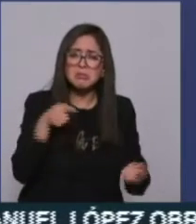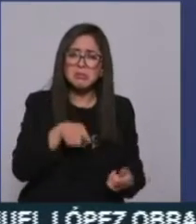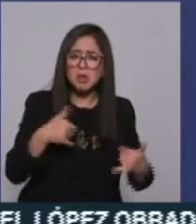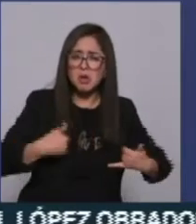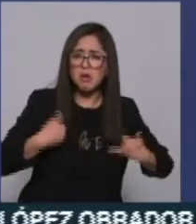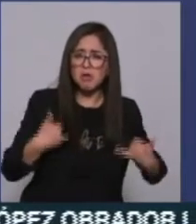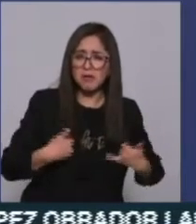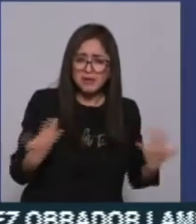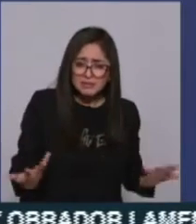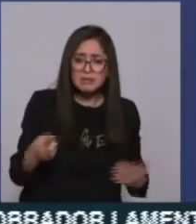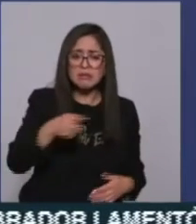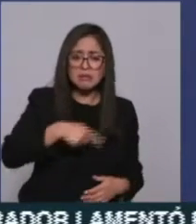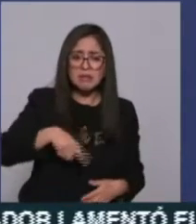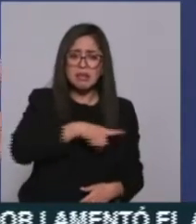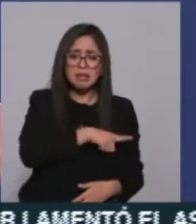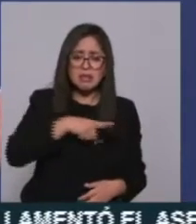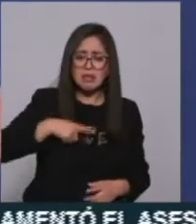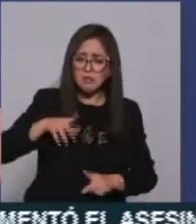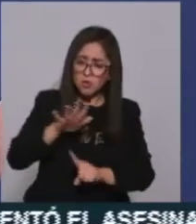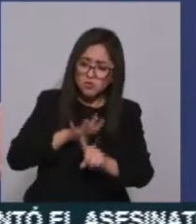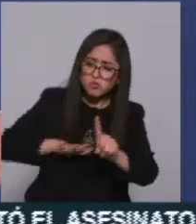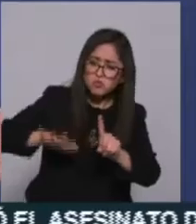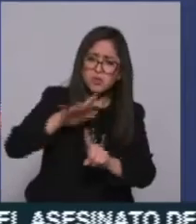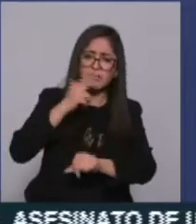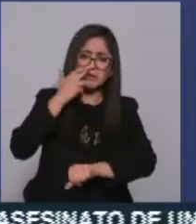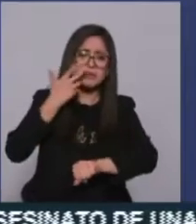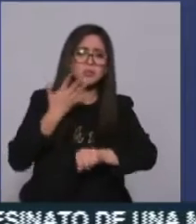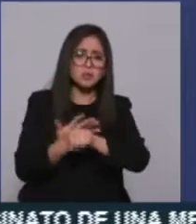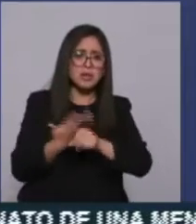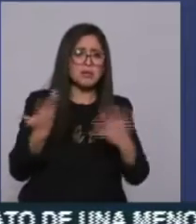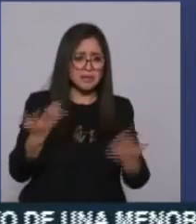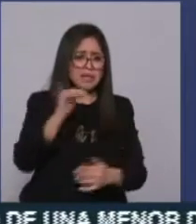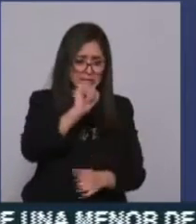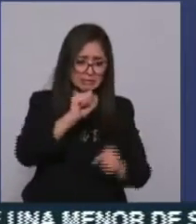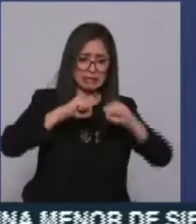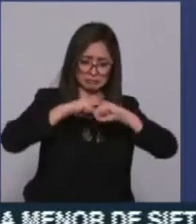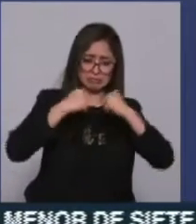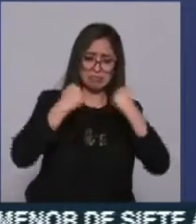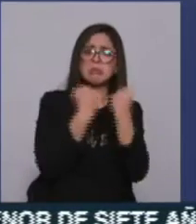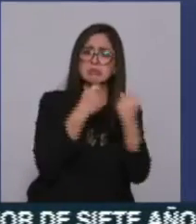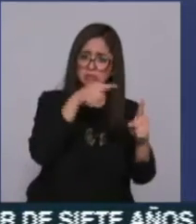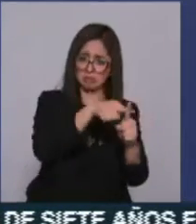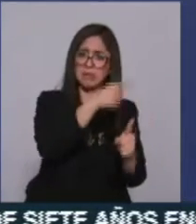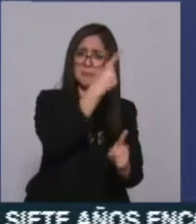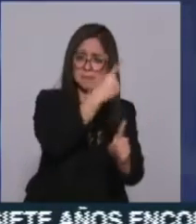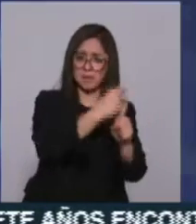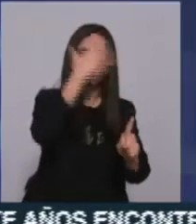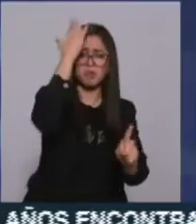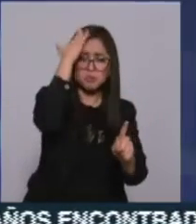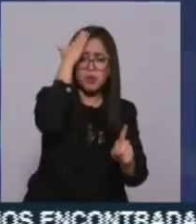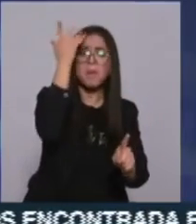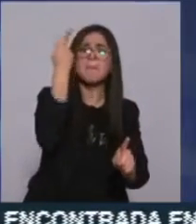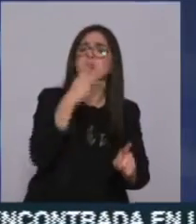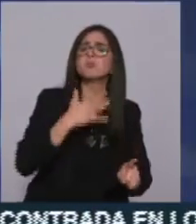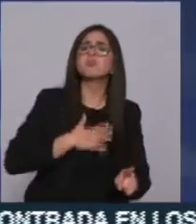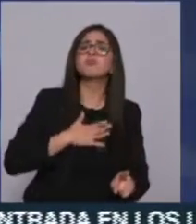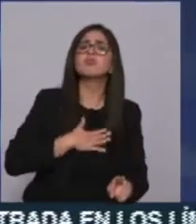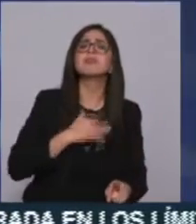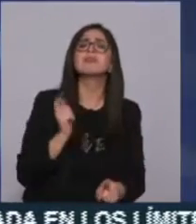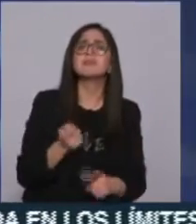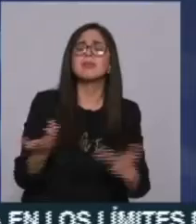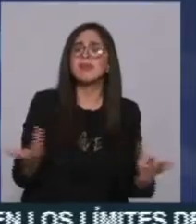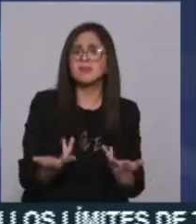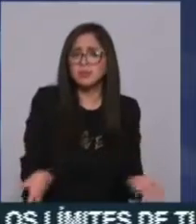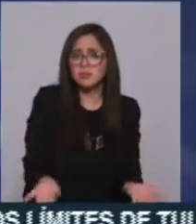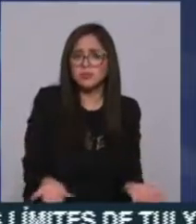sociedad para mejorarlo, porque pues sí, está la delincuencia, pero nosotros, ¿qué papel asumimos ante esta situación? Sí, nos toca a los ciudadanos, ¿no? De